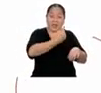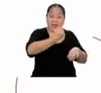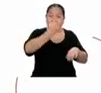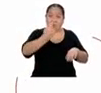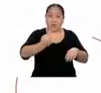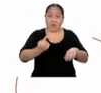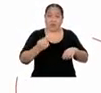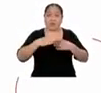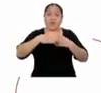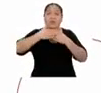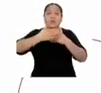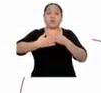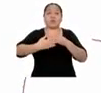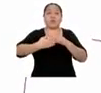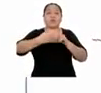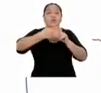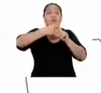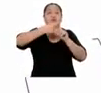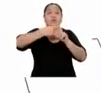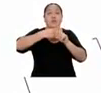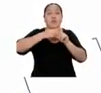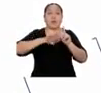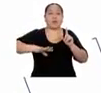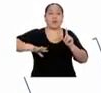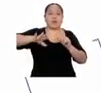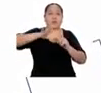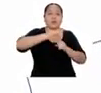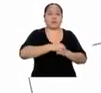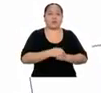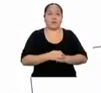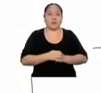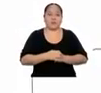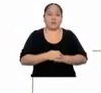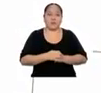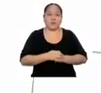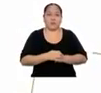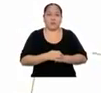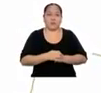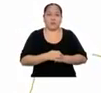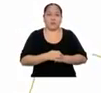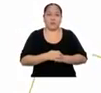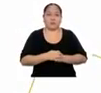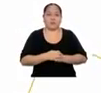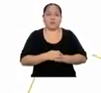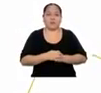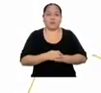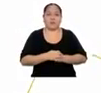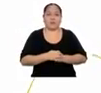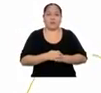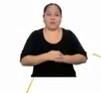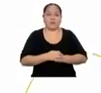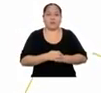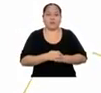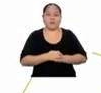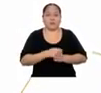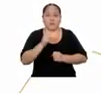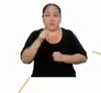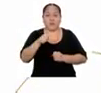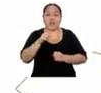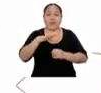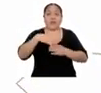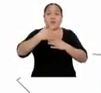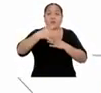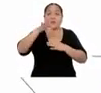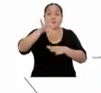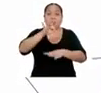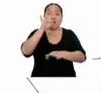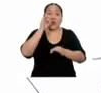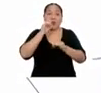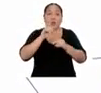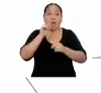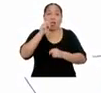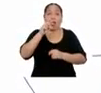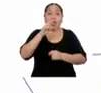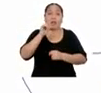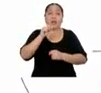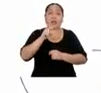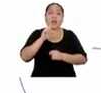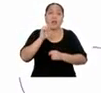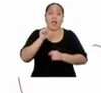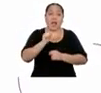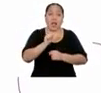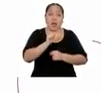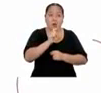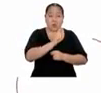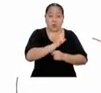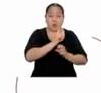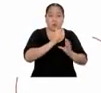Podemos apreciar la fórmula y reemplazamos los valores para cada área lateral. Así, encontramos que el área de la región